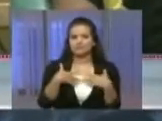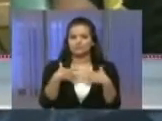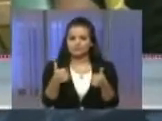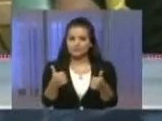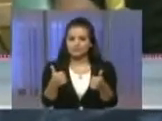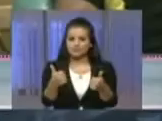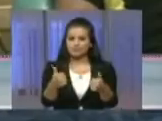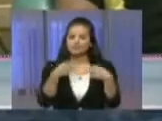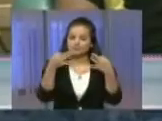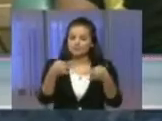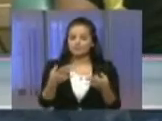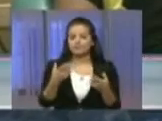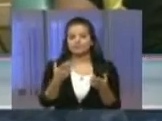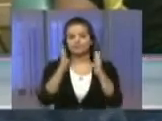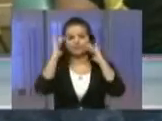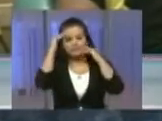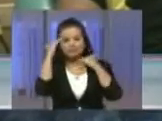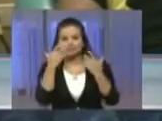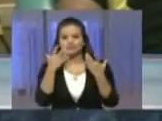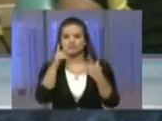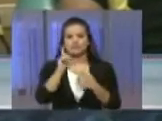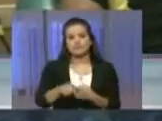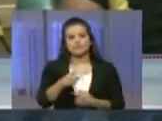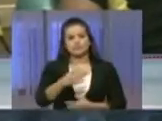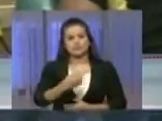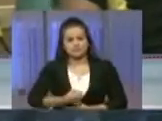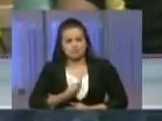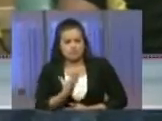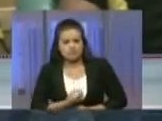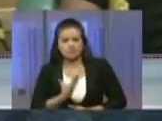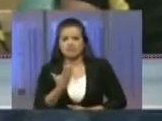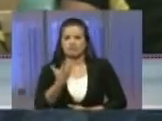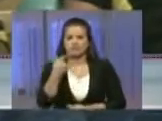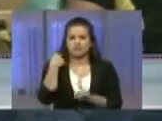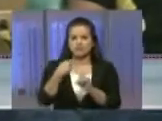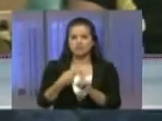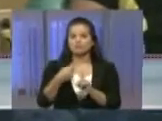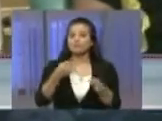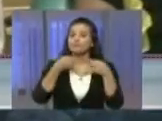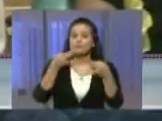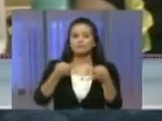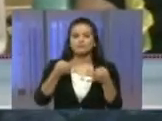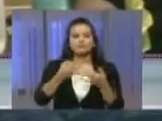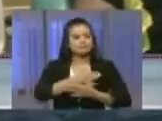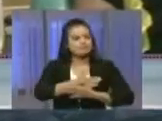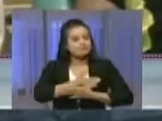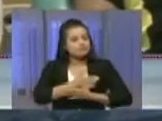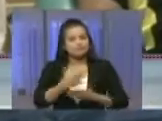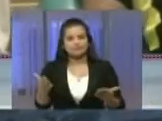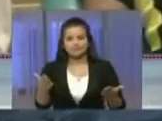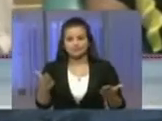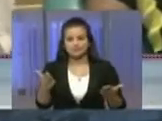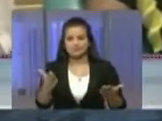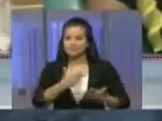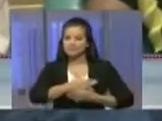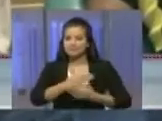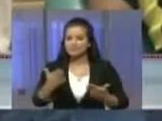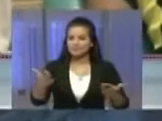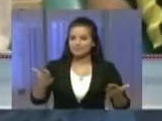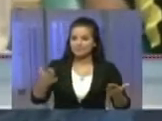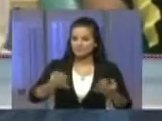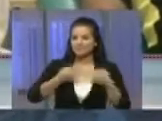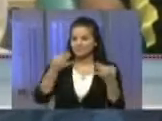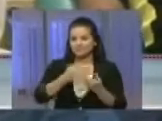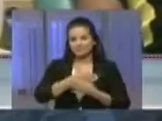humanismo altruismo y y y y y dándolo todo todo lo lo todo lo más lindo que